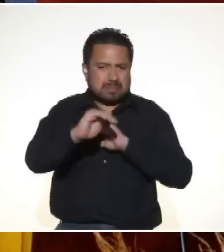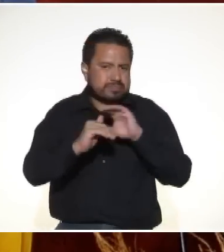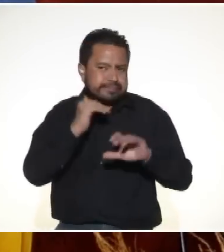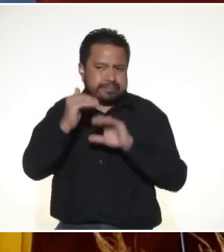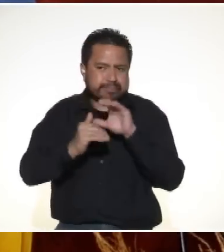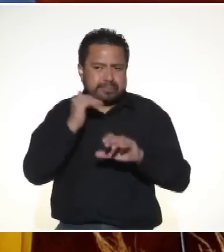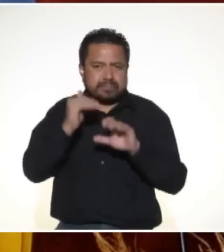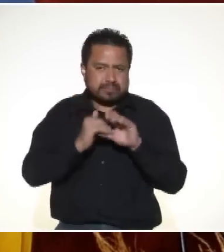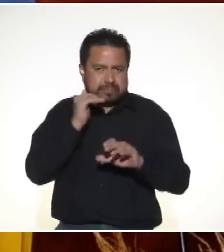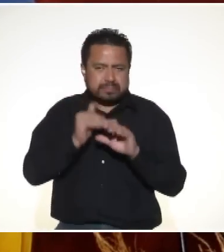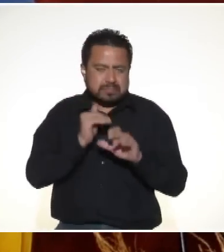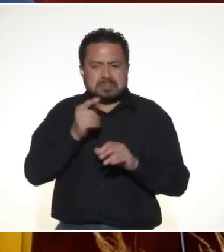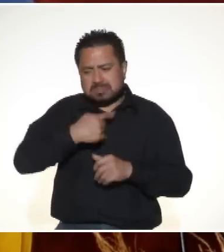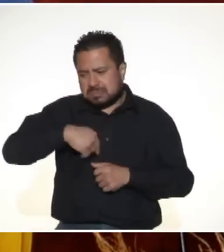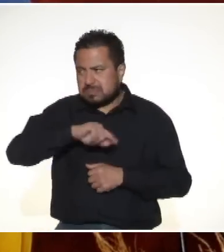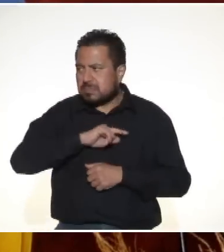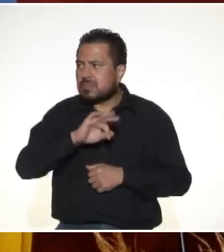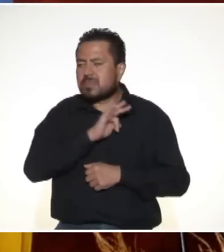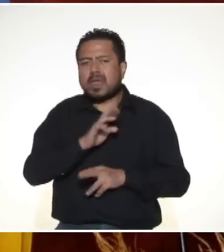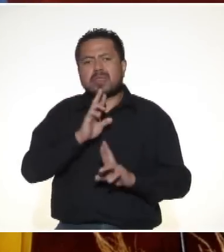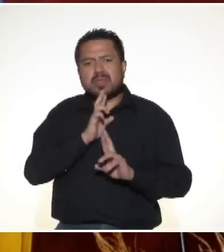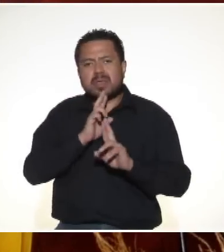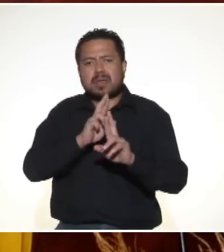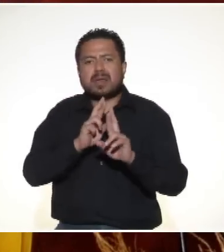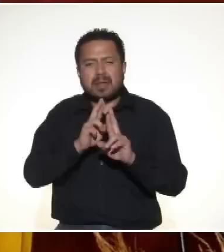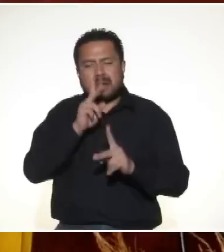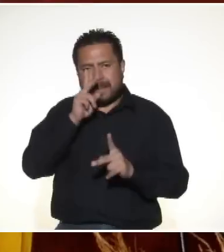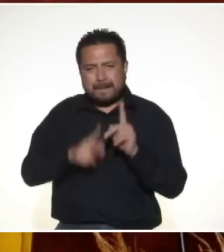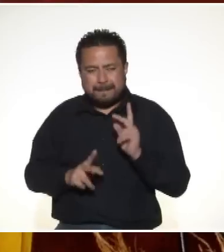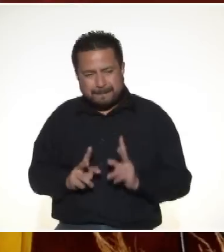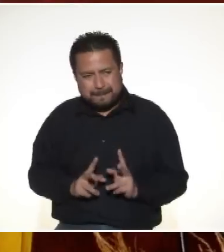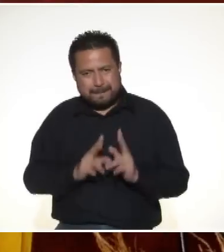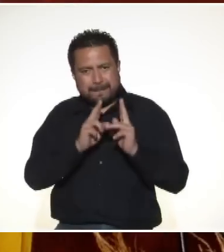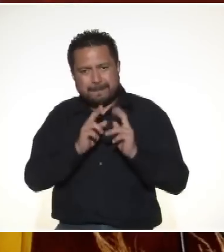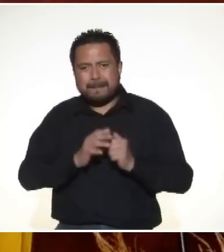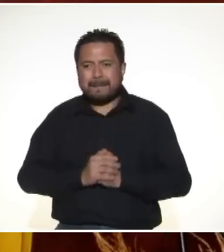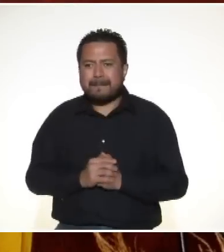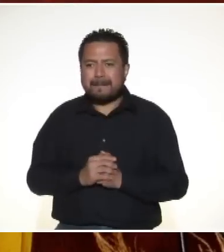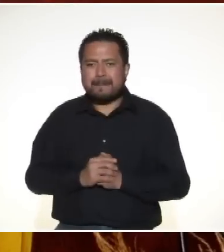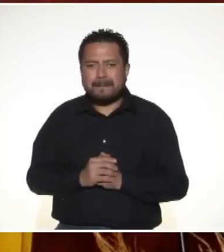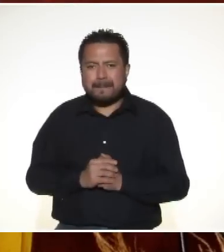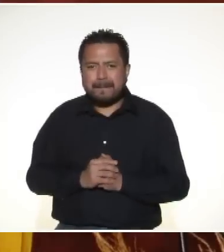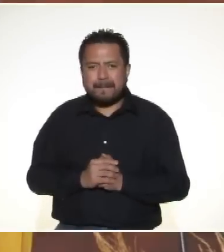vez, mándenos a nosotros y se las vamos a contestar. Ya nos vamos, ahorita regresamos con ustedes.